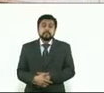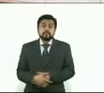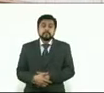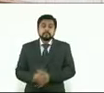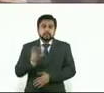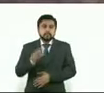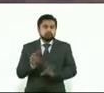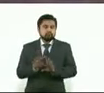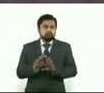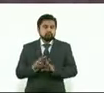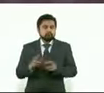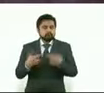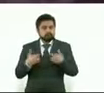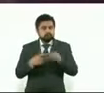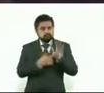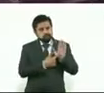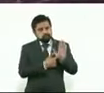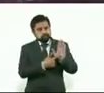Símbolo también de la Ciudad de México.